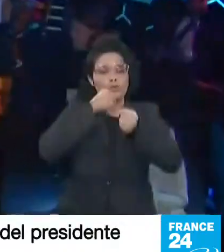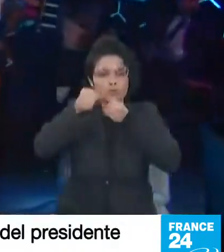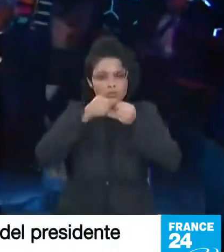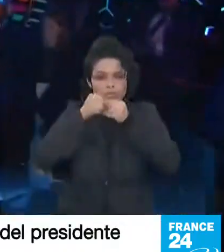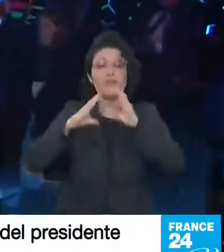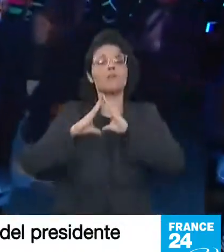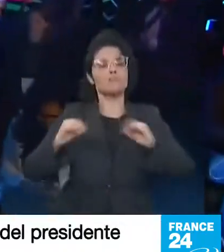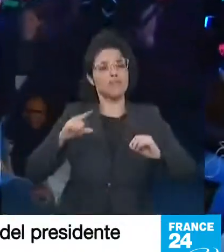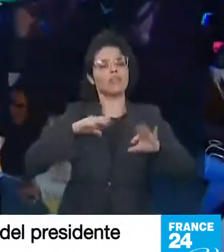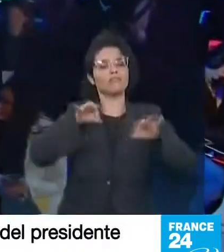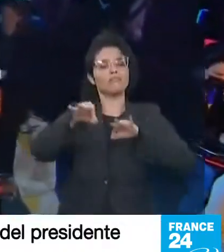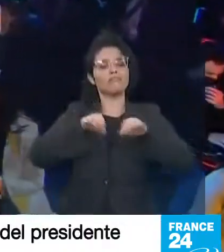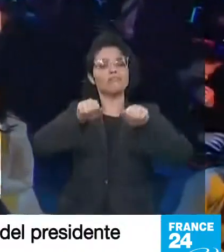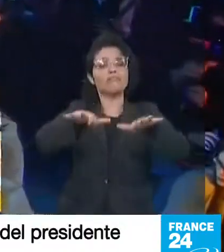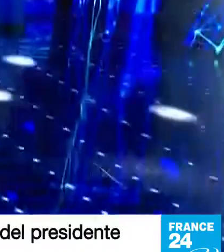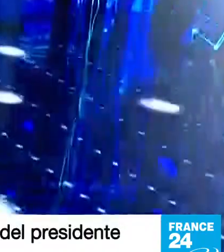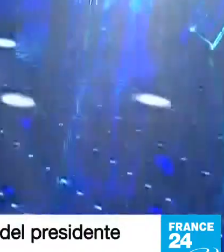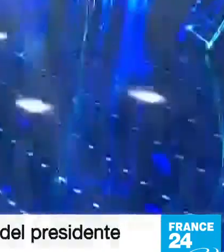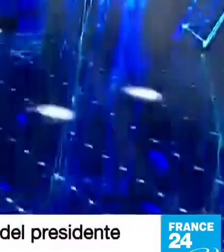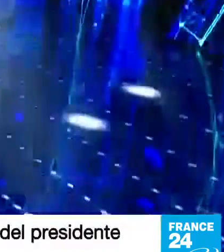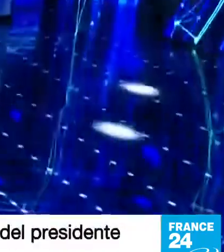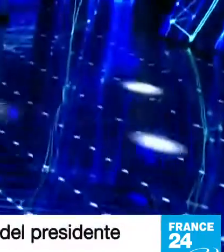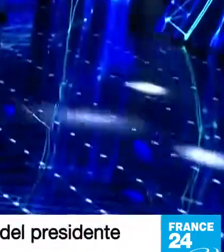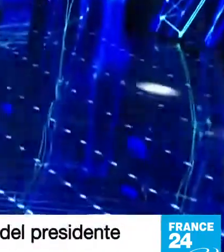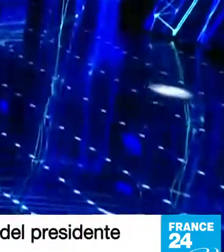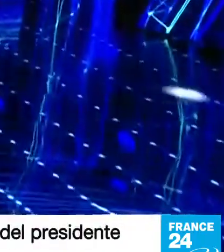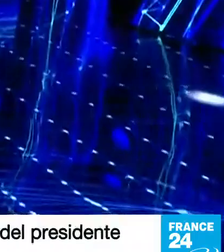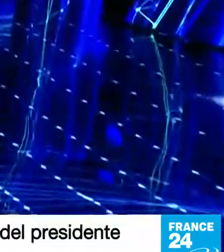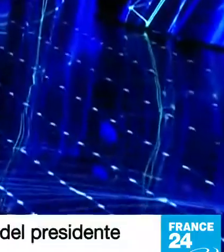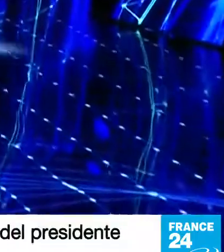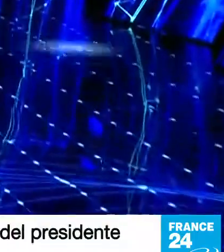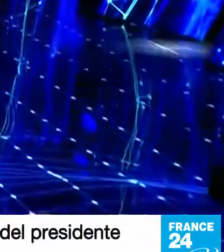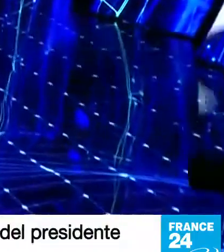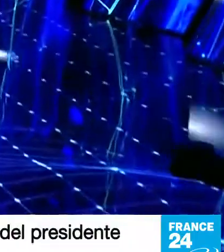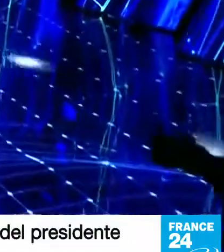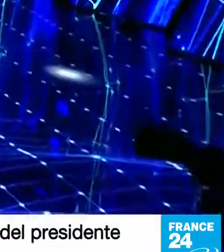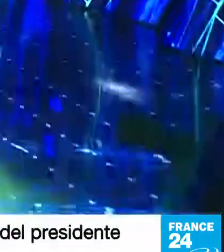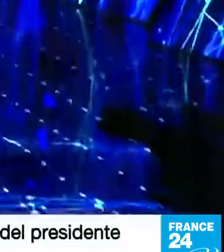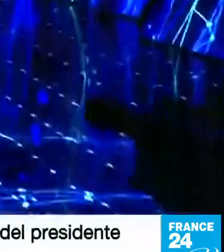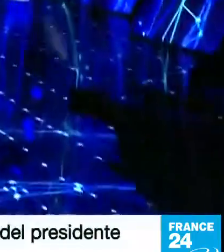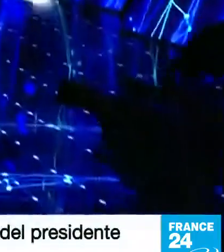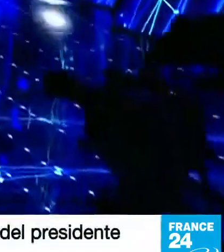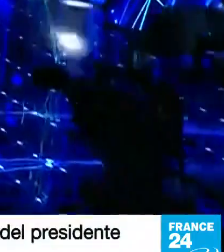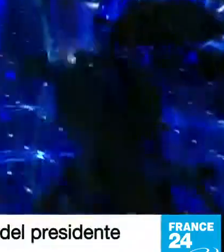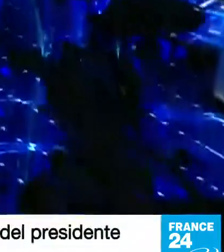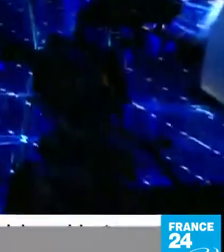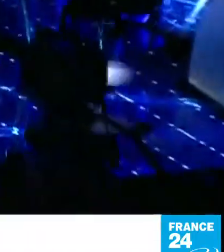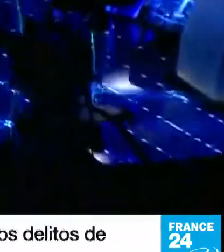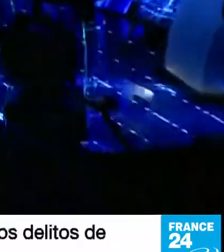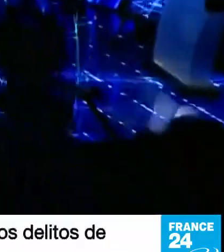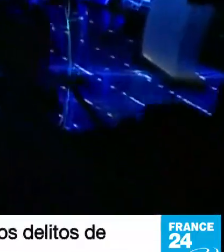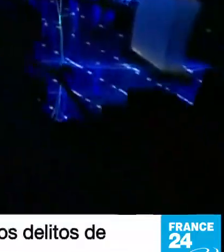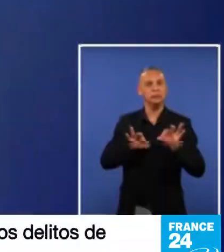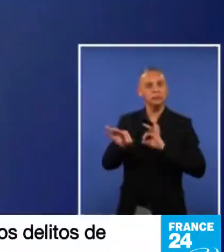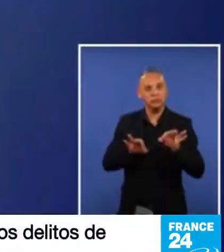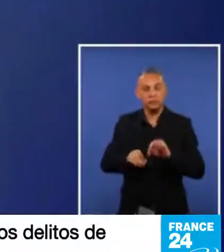un cruce de señalamientos y culpas el primer debate de candidatos presidenciales de brasil convocó a los seis de los doce aspirantes al palacio de